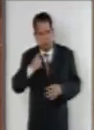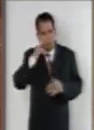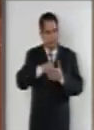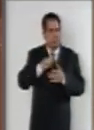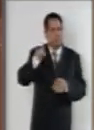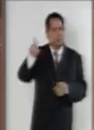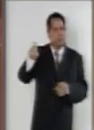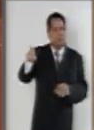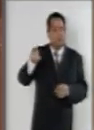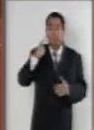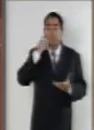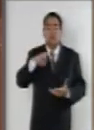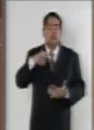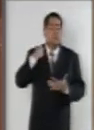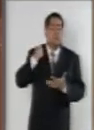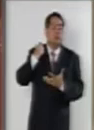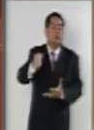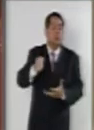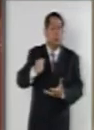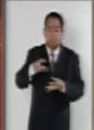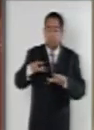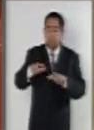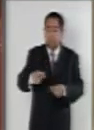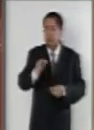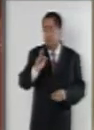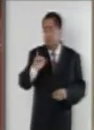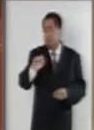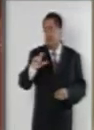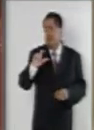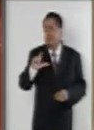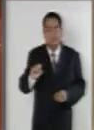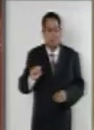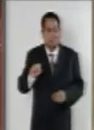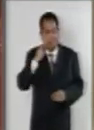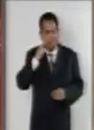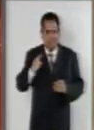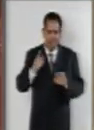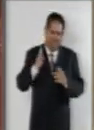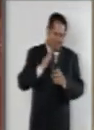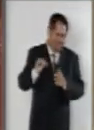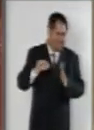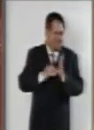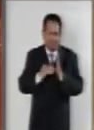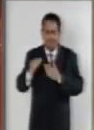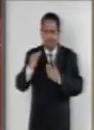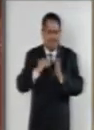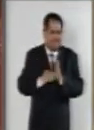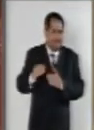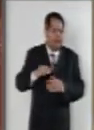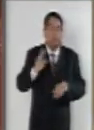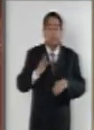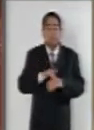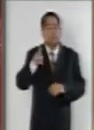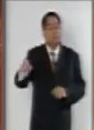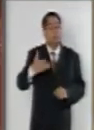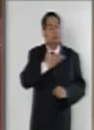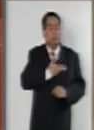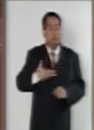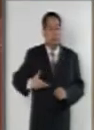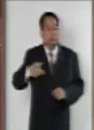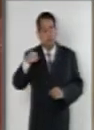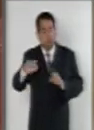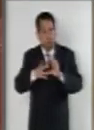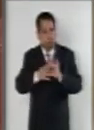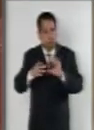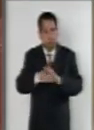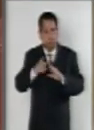el presupuesto de gastos fiscales, que es billonario, porque el Ejecutivo, en